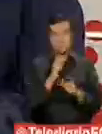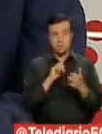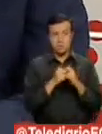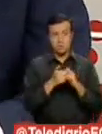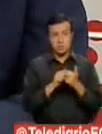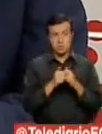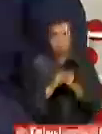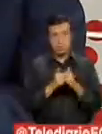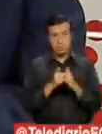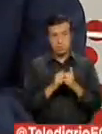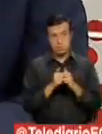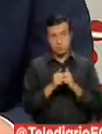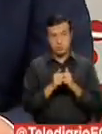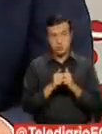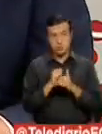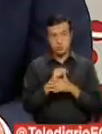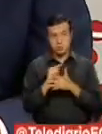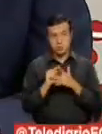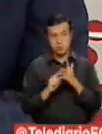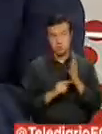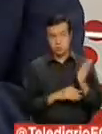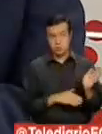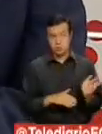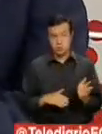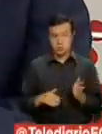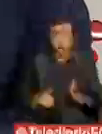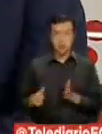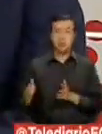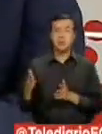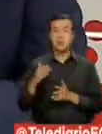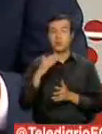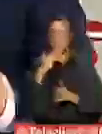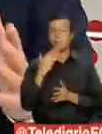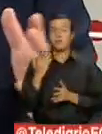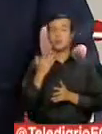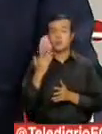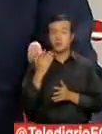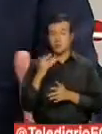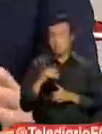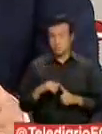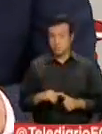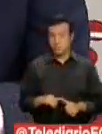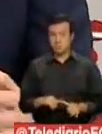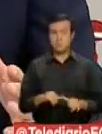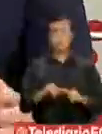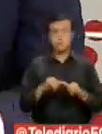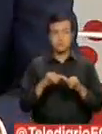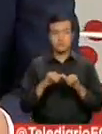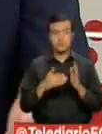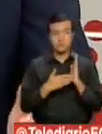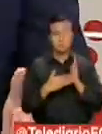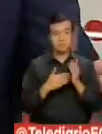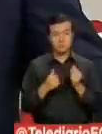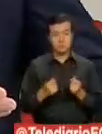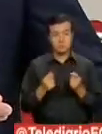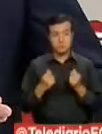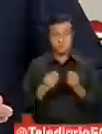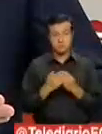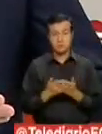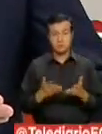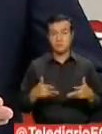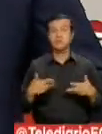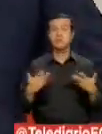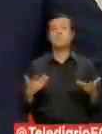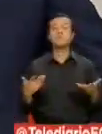problemas acuciantes, el desequilibrio fiscal, la no sostenibilidad de un modelo de gasto